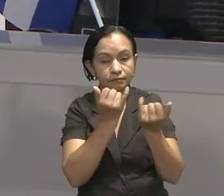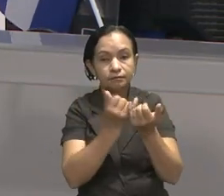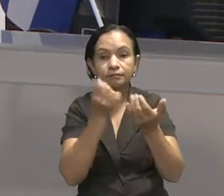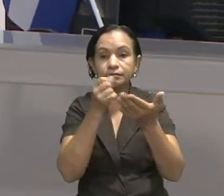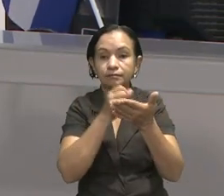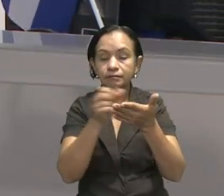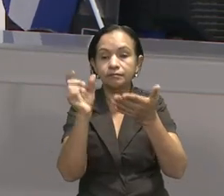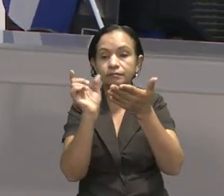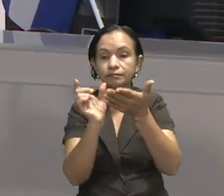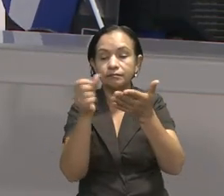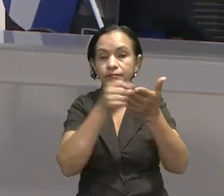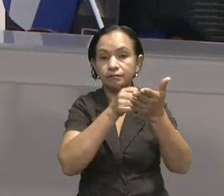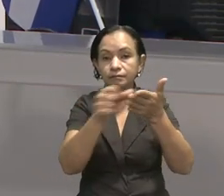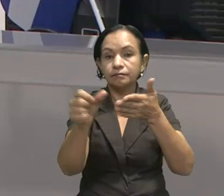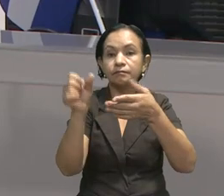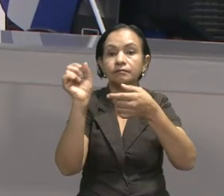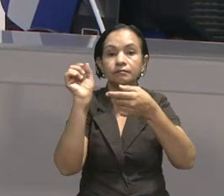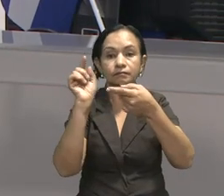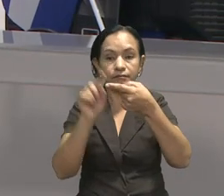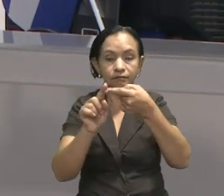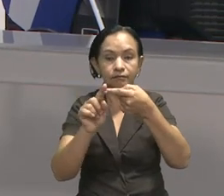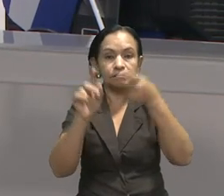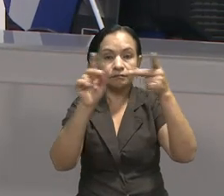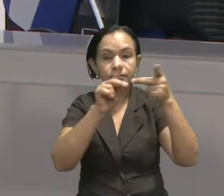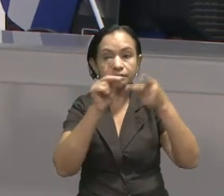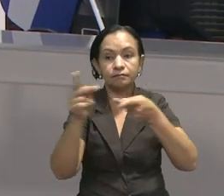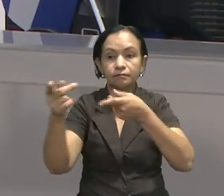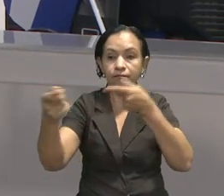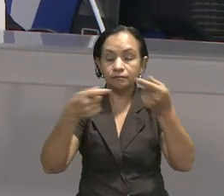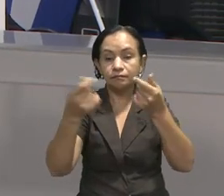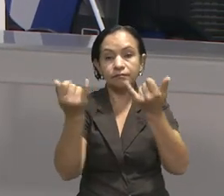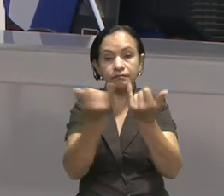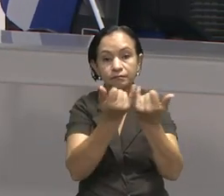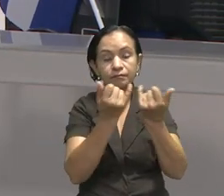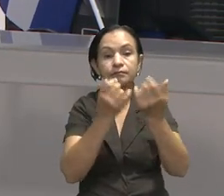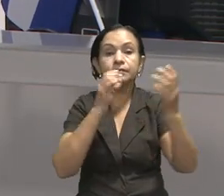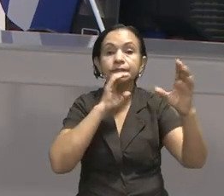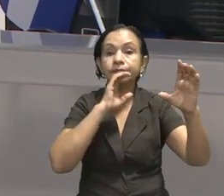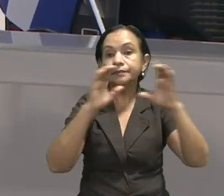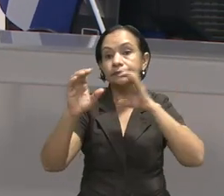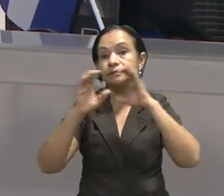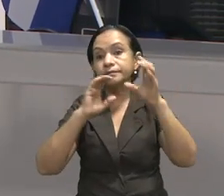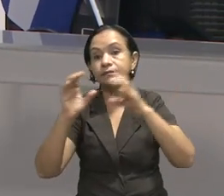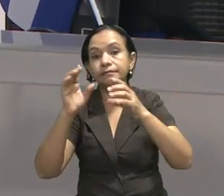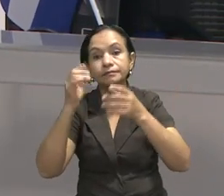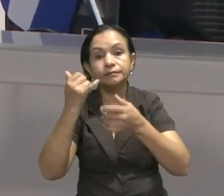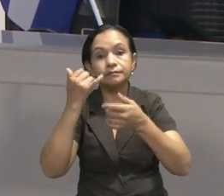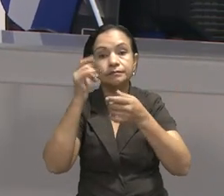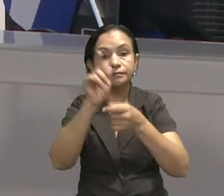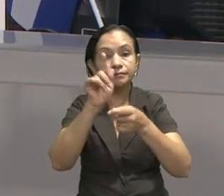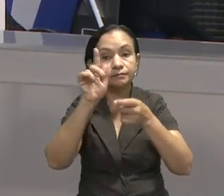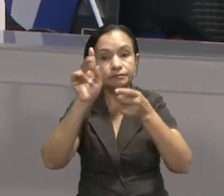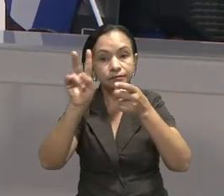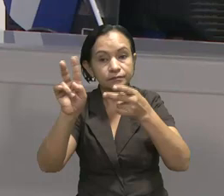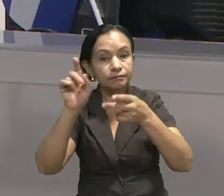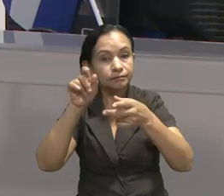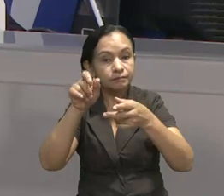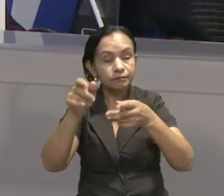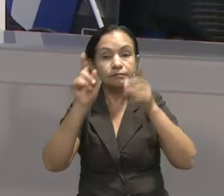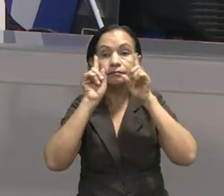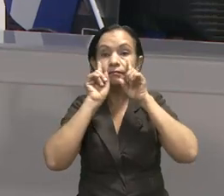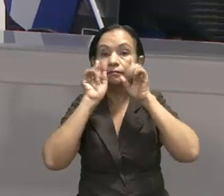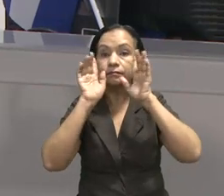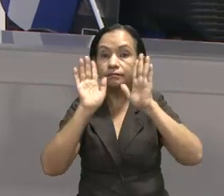servicios postales, así como a los proveedores de servicios de comunicaciones audiovisuales y